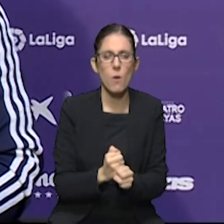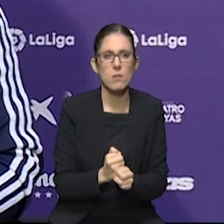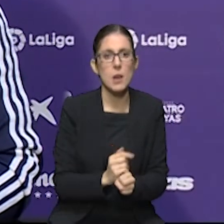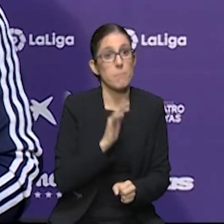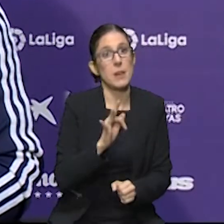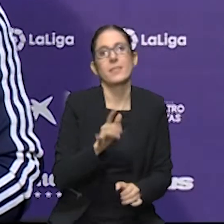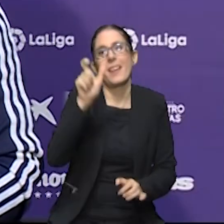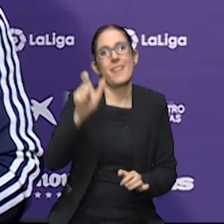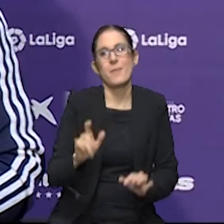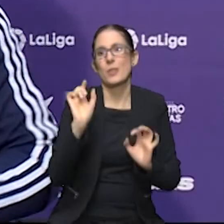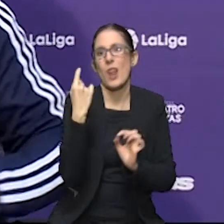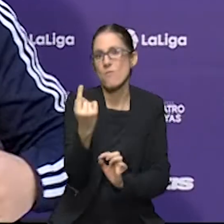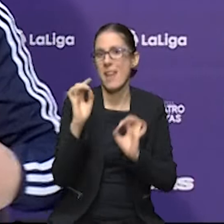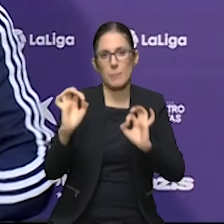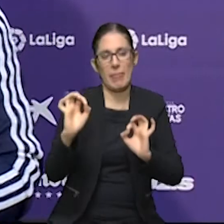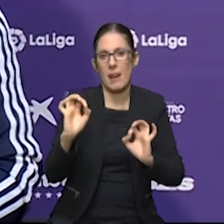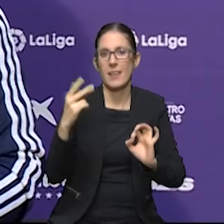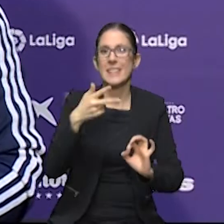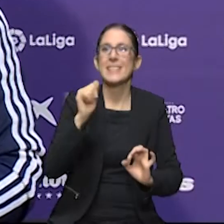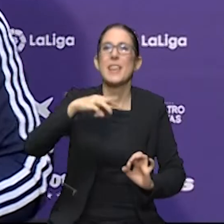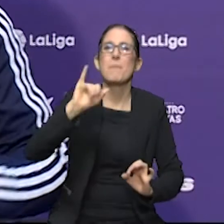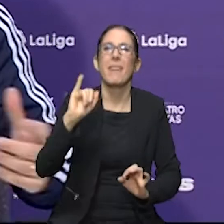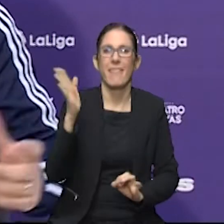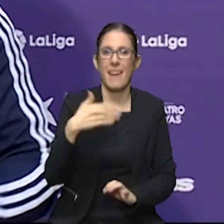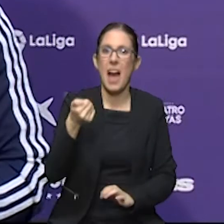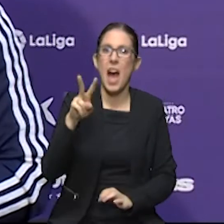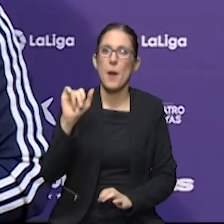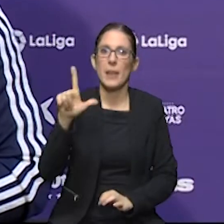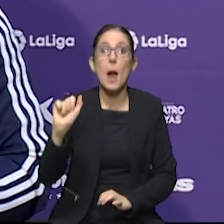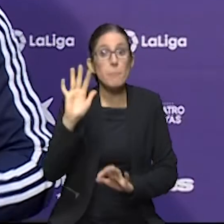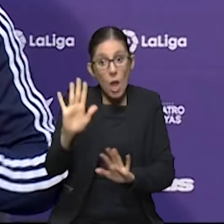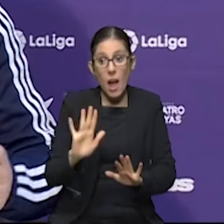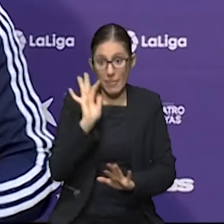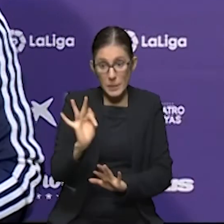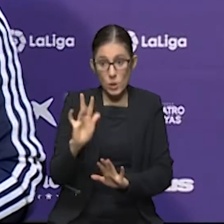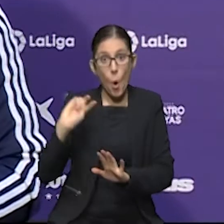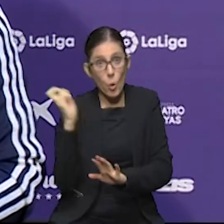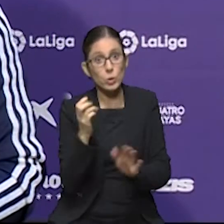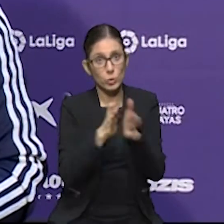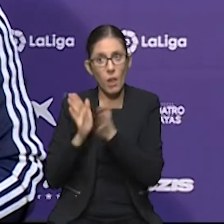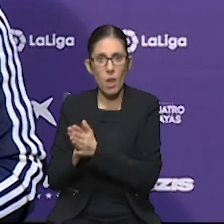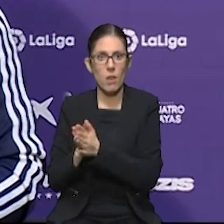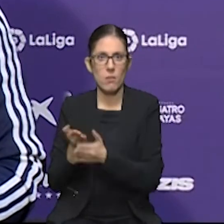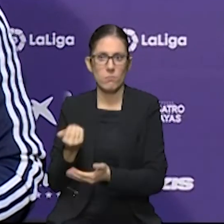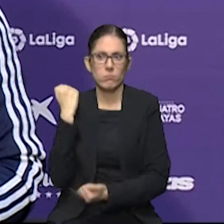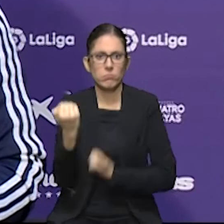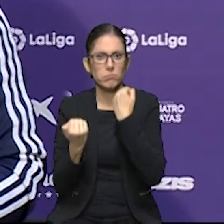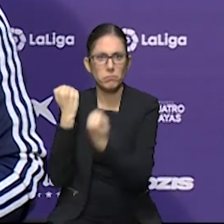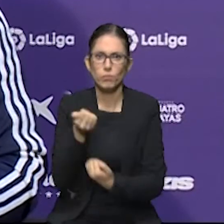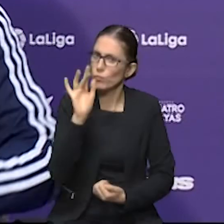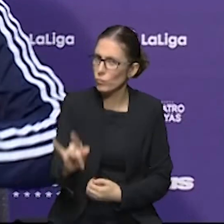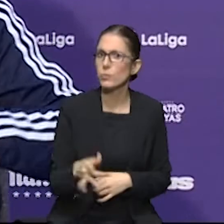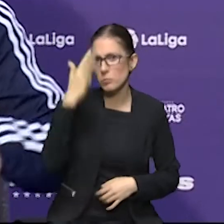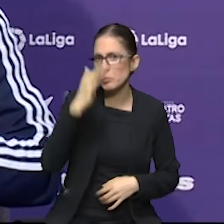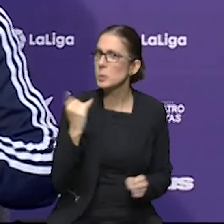temporada descomunal, no como es el Chimi Ávila, pero está bien arropado por lo que son Roberto Torres, por lo que es Rubén, por lo que es Adrián, yo creo que está haciendo muy buenos